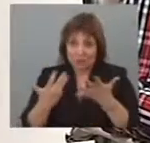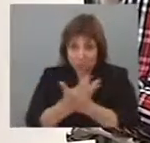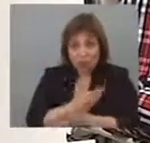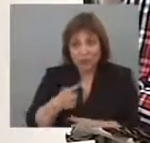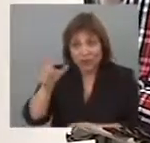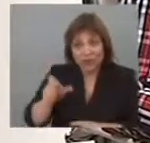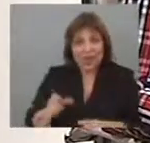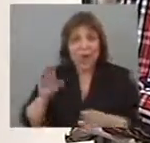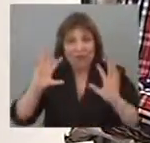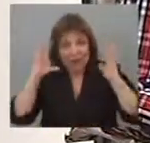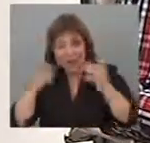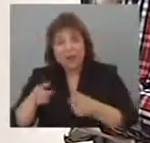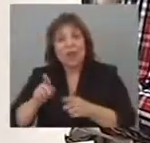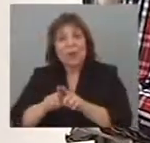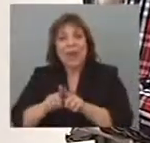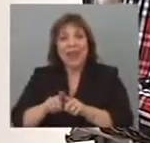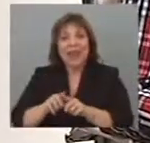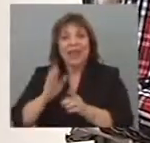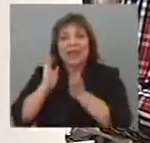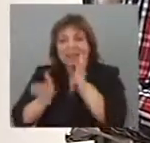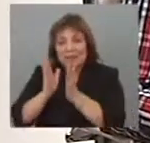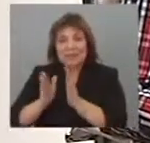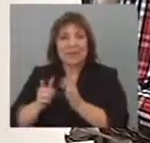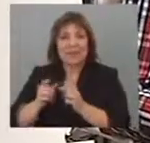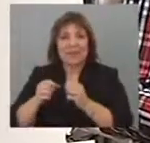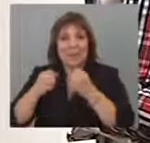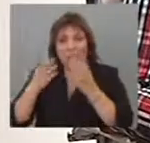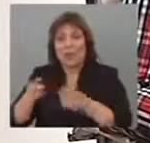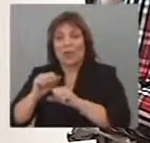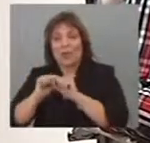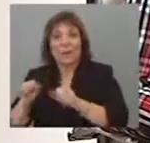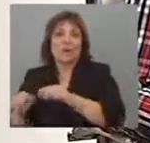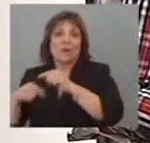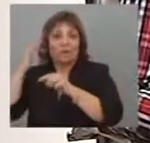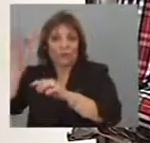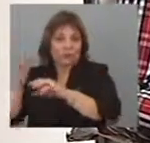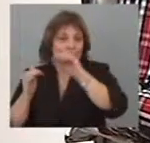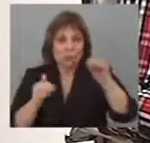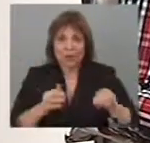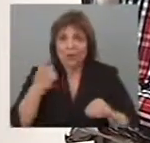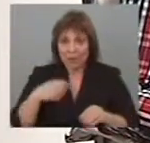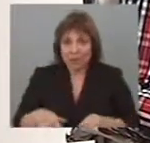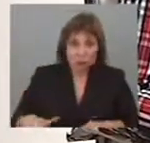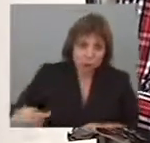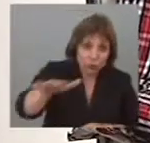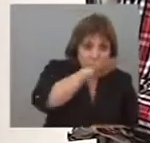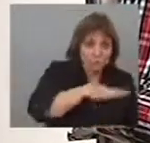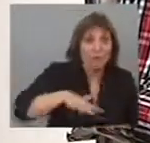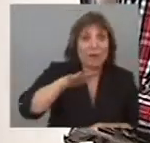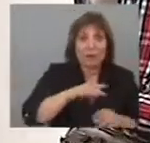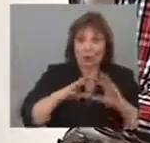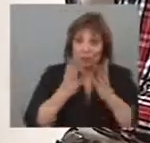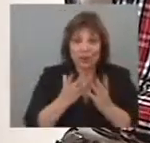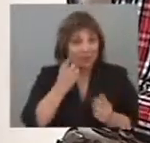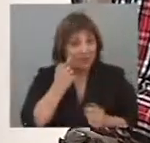para reciclarlos, digamos, para poder que se puedan integrar a la sociedad, pero también con todo el resto. Hay que sensibilizar a todo el resto. Los